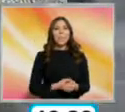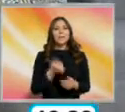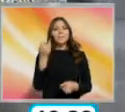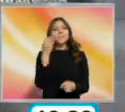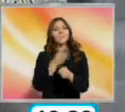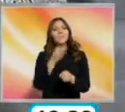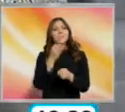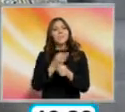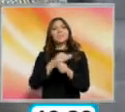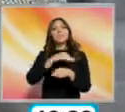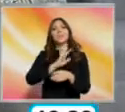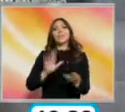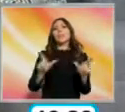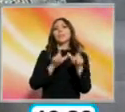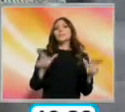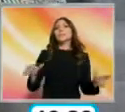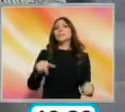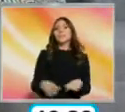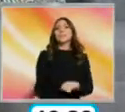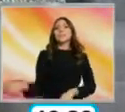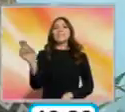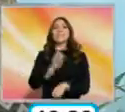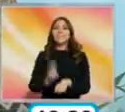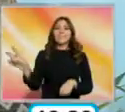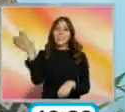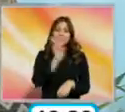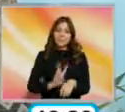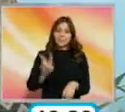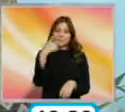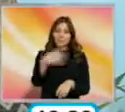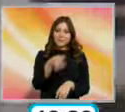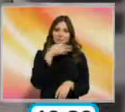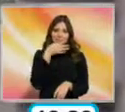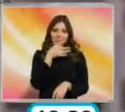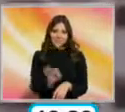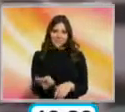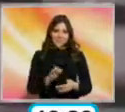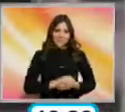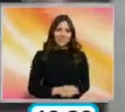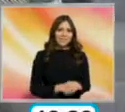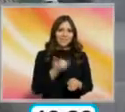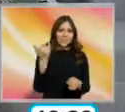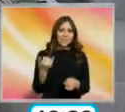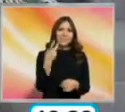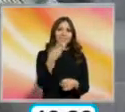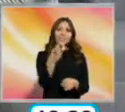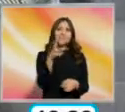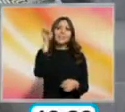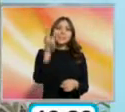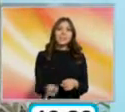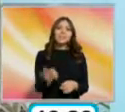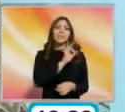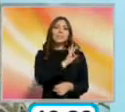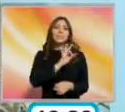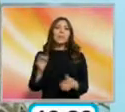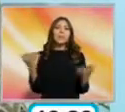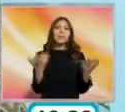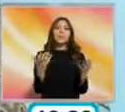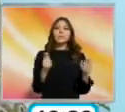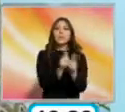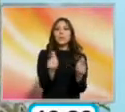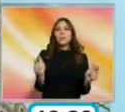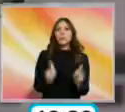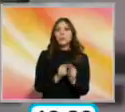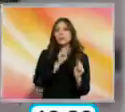estamos para viernes. Que ni digan, ya hicimos aquí nuestra fiesta. Exacto. Pero la realidad es que sí, pueden armarse una bandita y